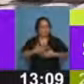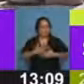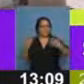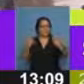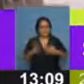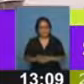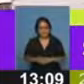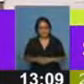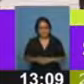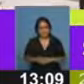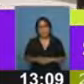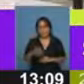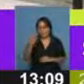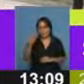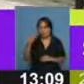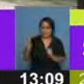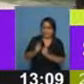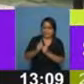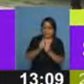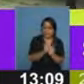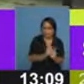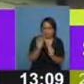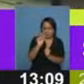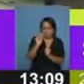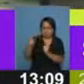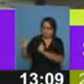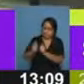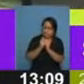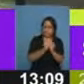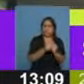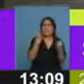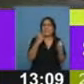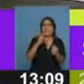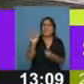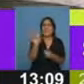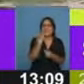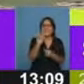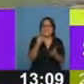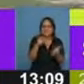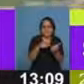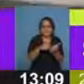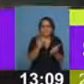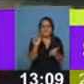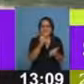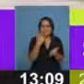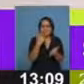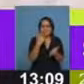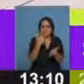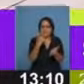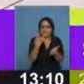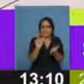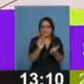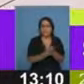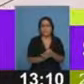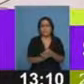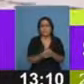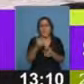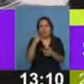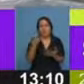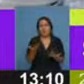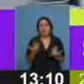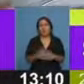Bueno, acompáñame un poquito, Pablo, porque quiero que mostremos esto, que es el tema de las pilas que siempre se guardan y que ustedes ahora en estos momentos están